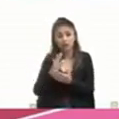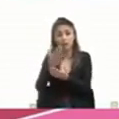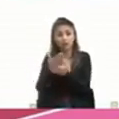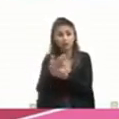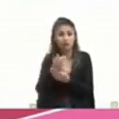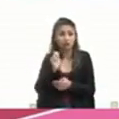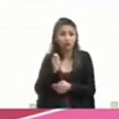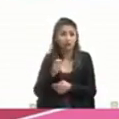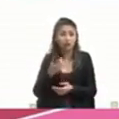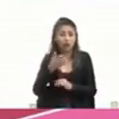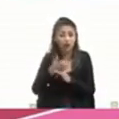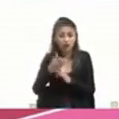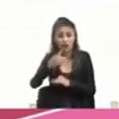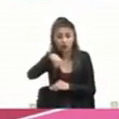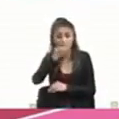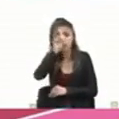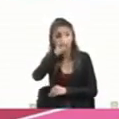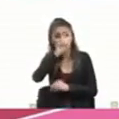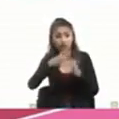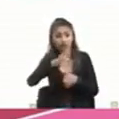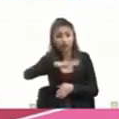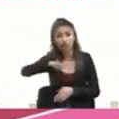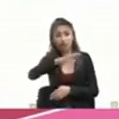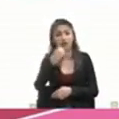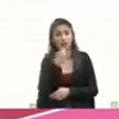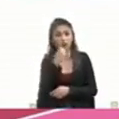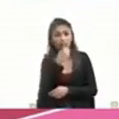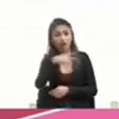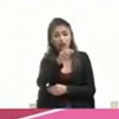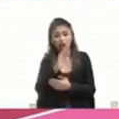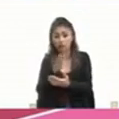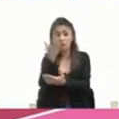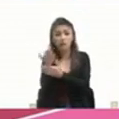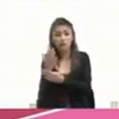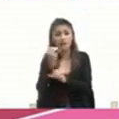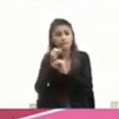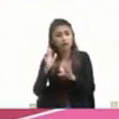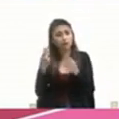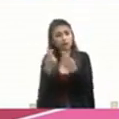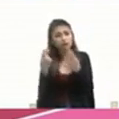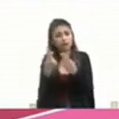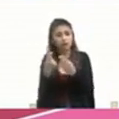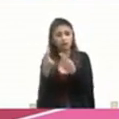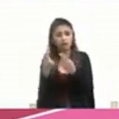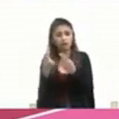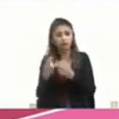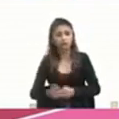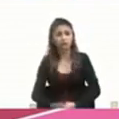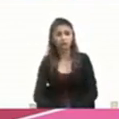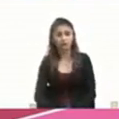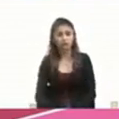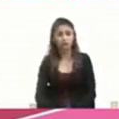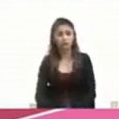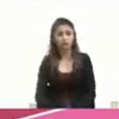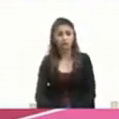sería para este consejo, que solicitemos información tanto